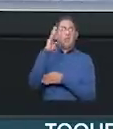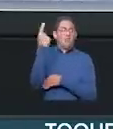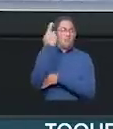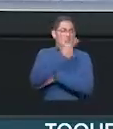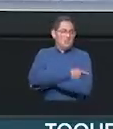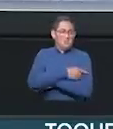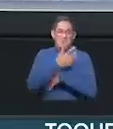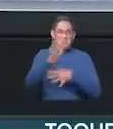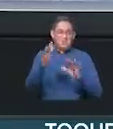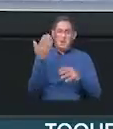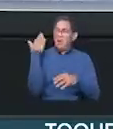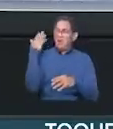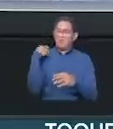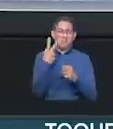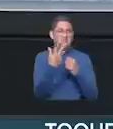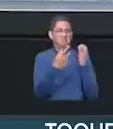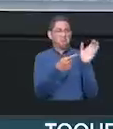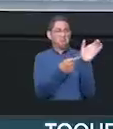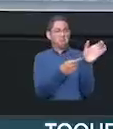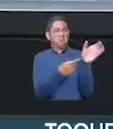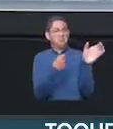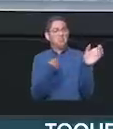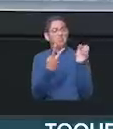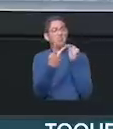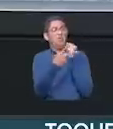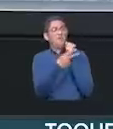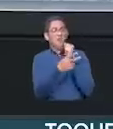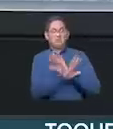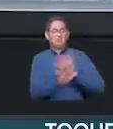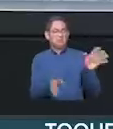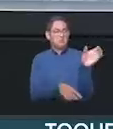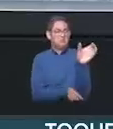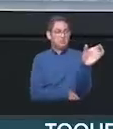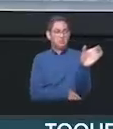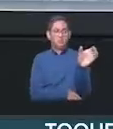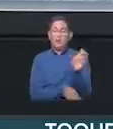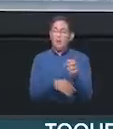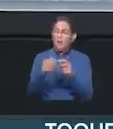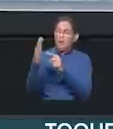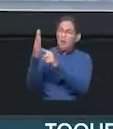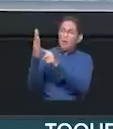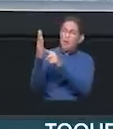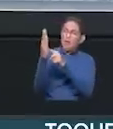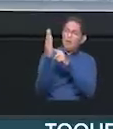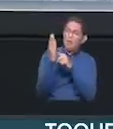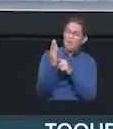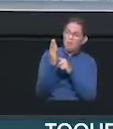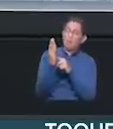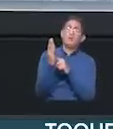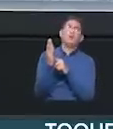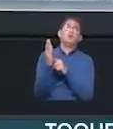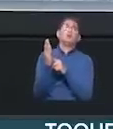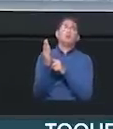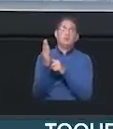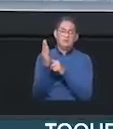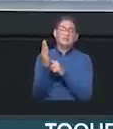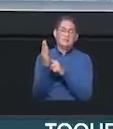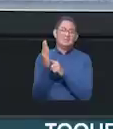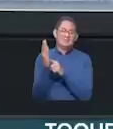llegada a la república de panamá la tarjeta de vacunación comí 19